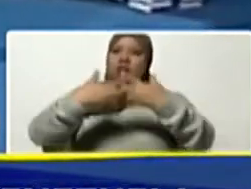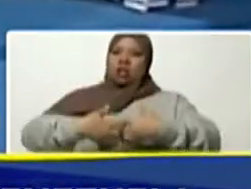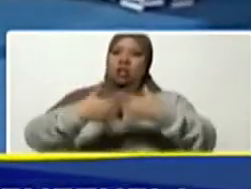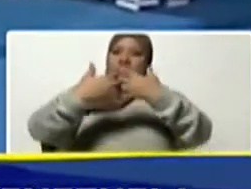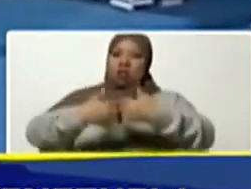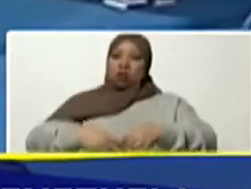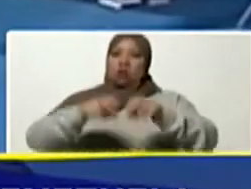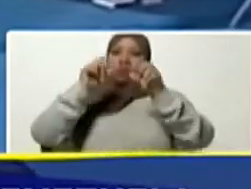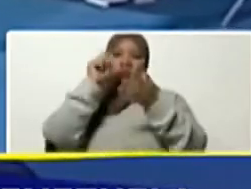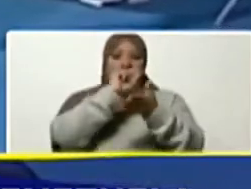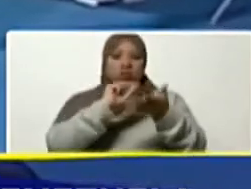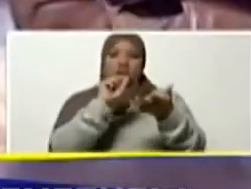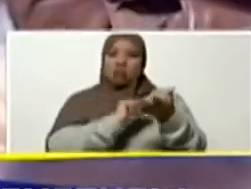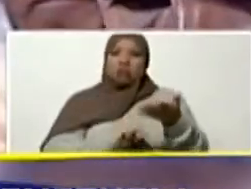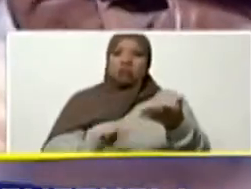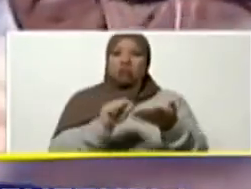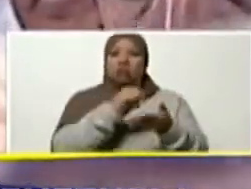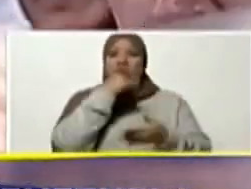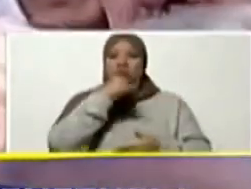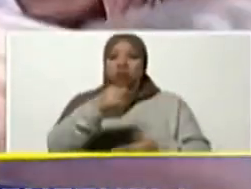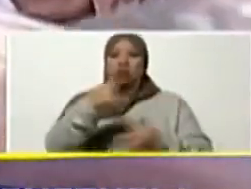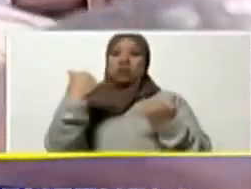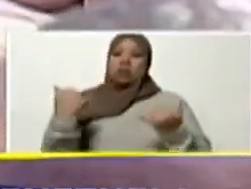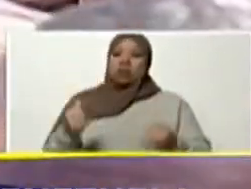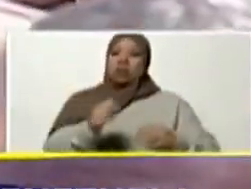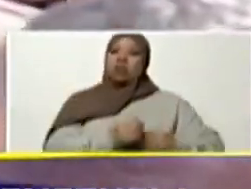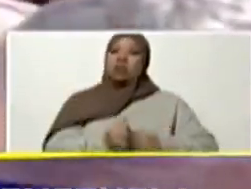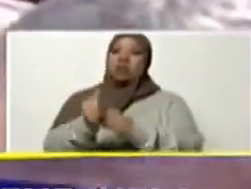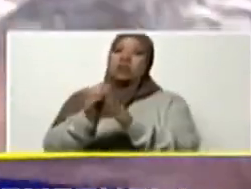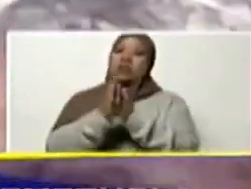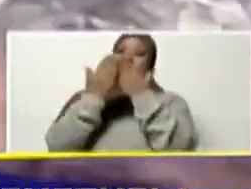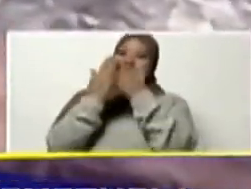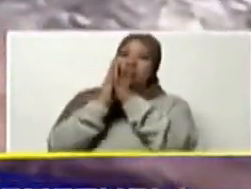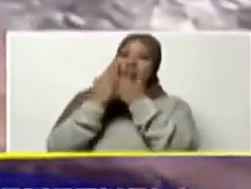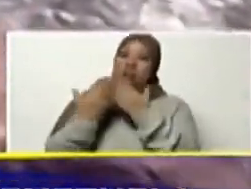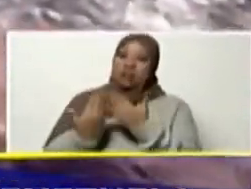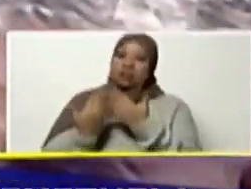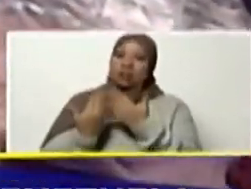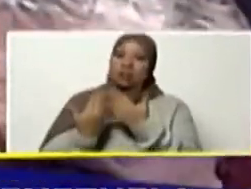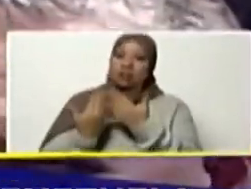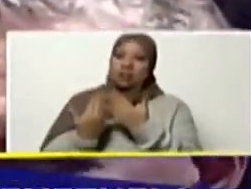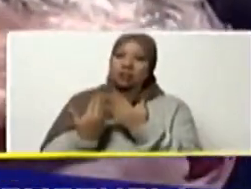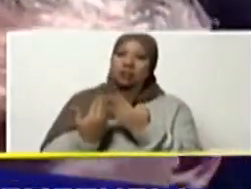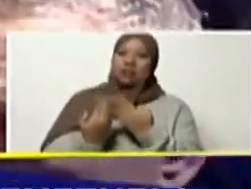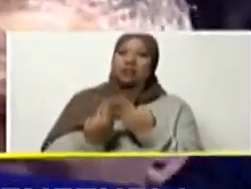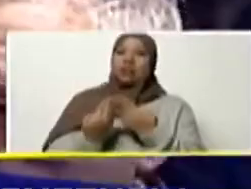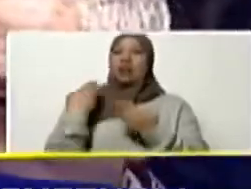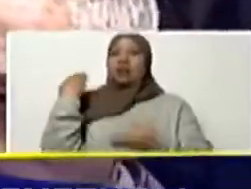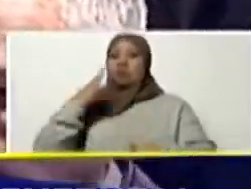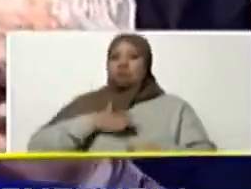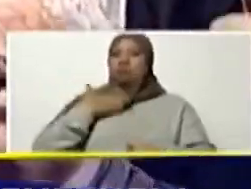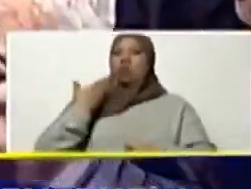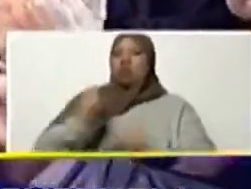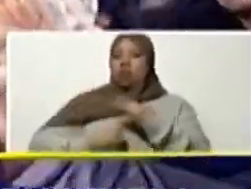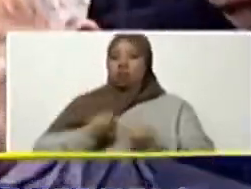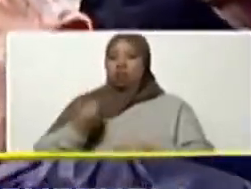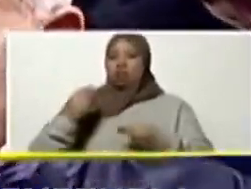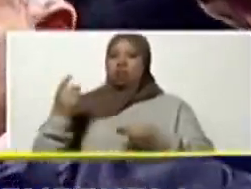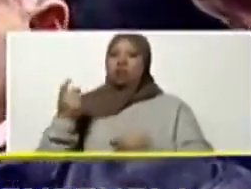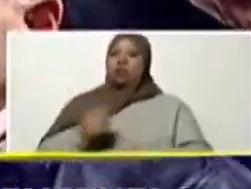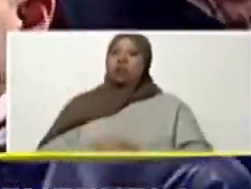gráfica, correctores, a los libreros y libreras, a los que han hecho posible que todas